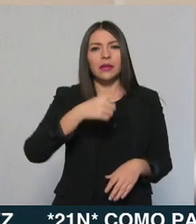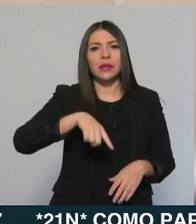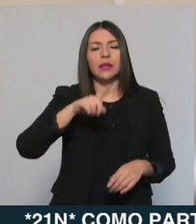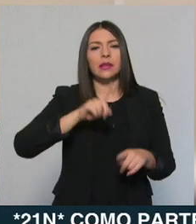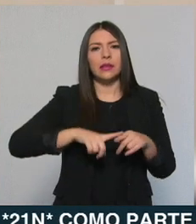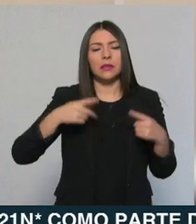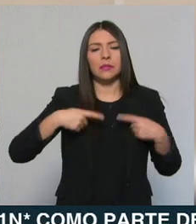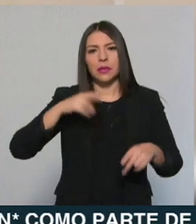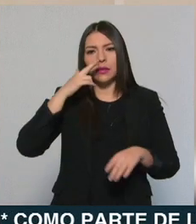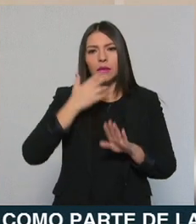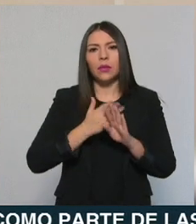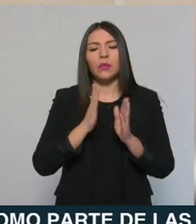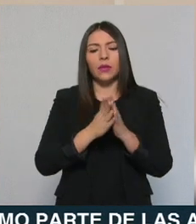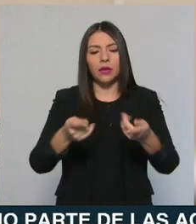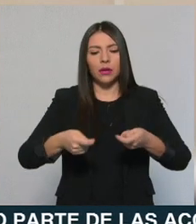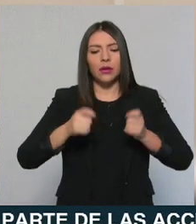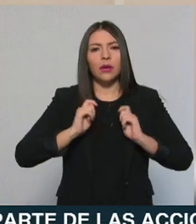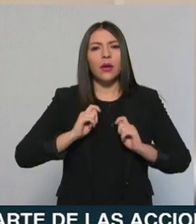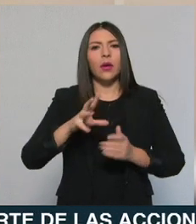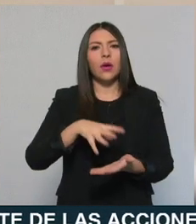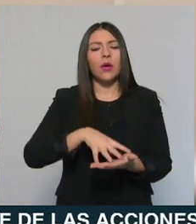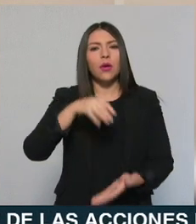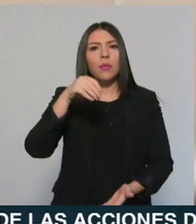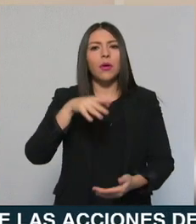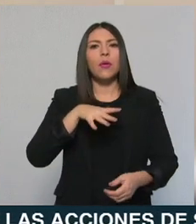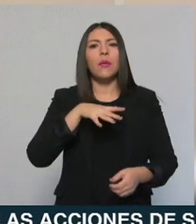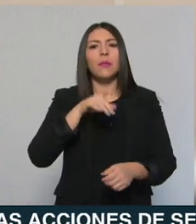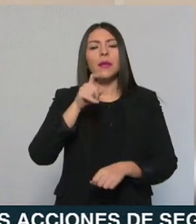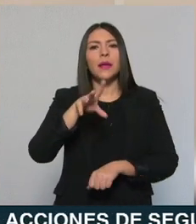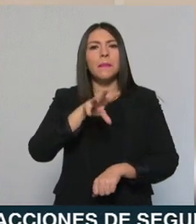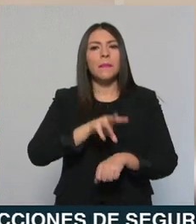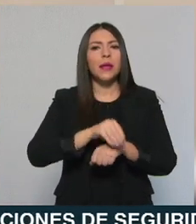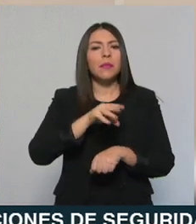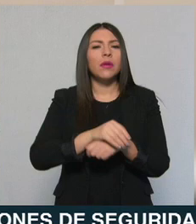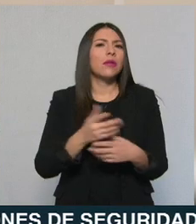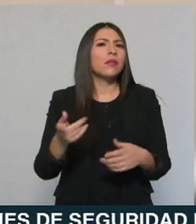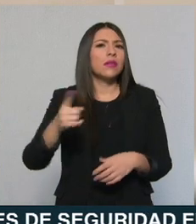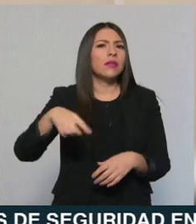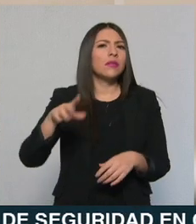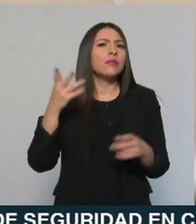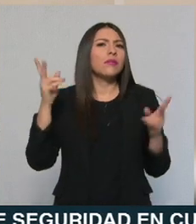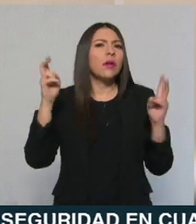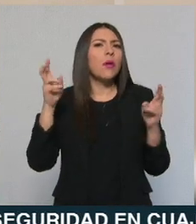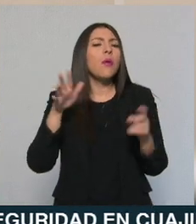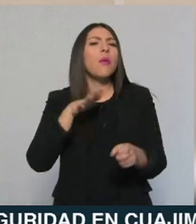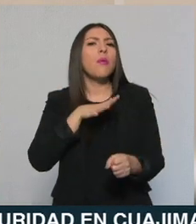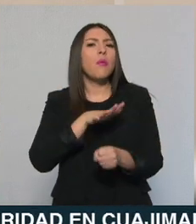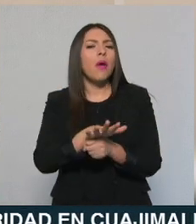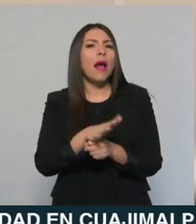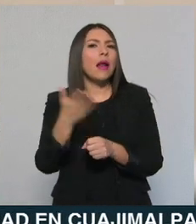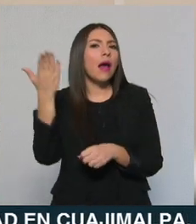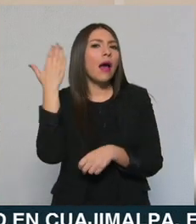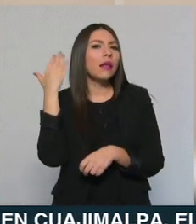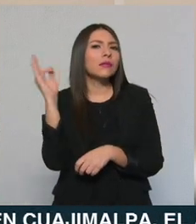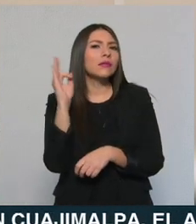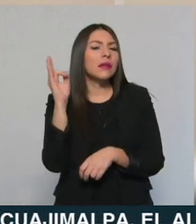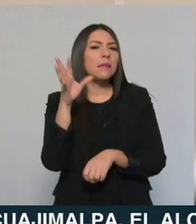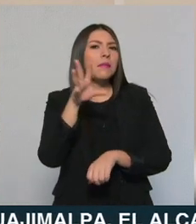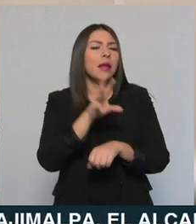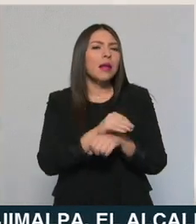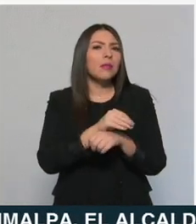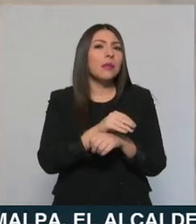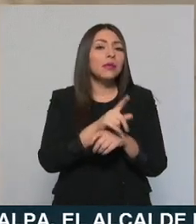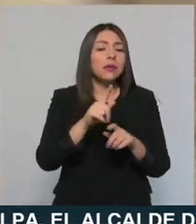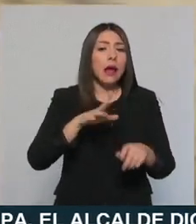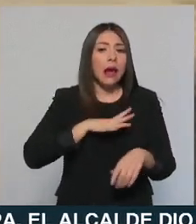nos envíen copia de los permisos a los cuales, bajo los cuales supuestamente se realizó el derribo de los